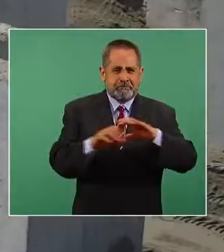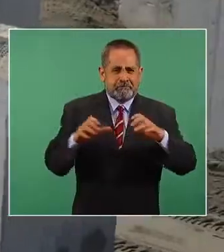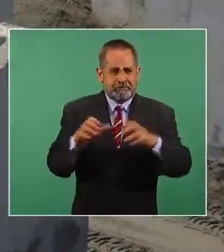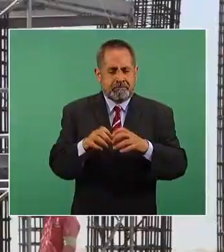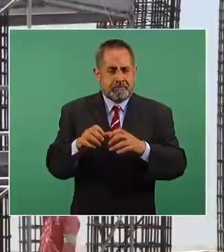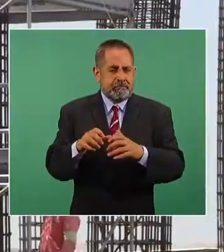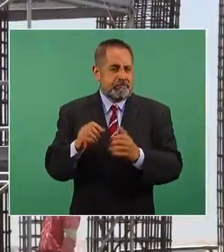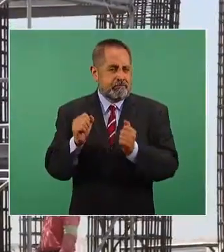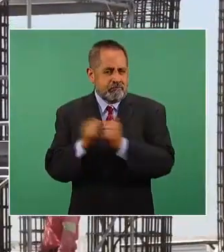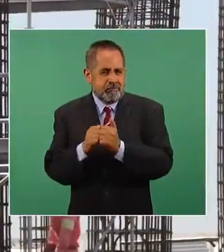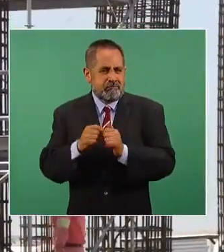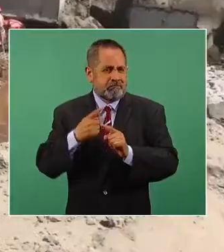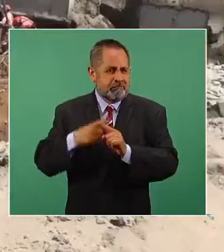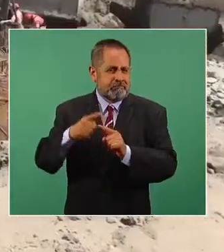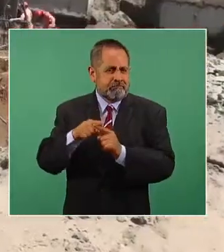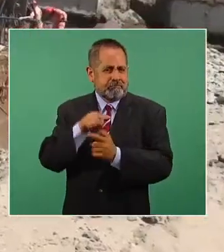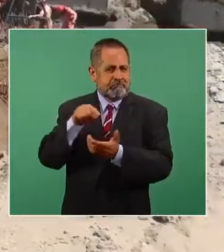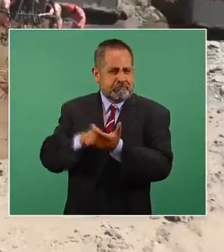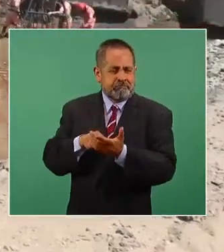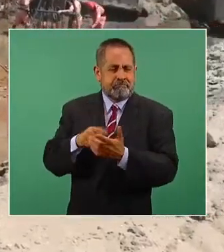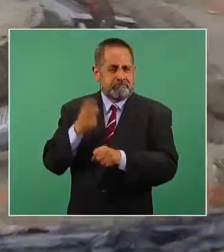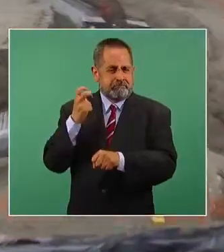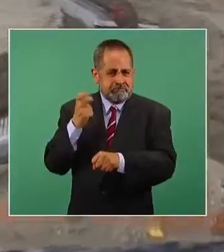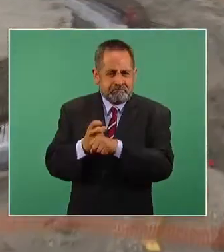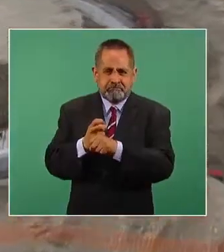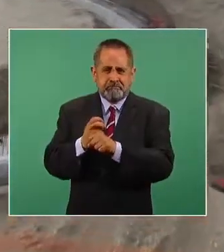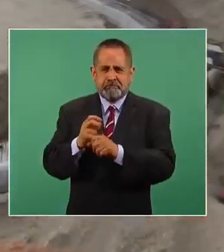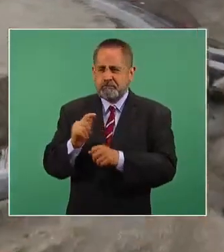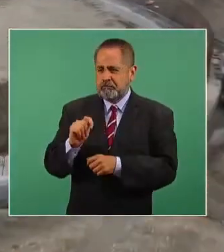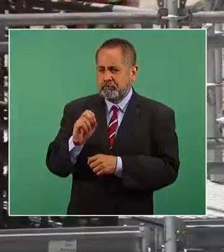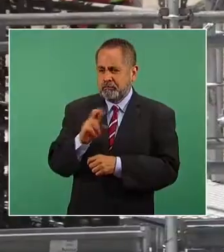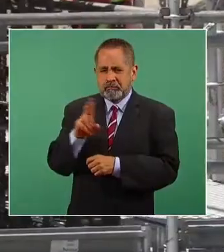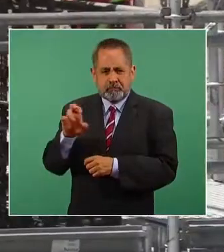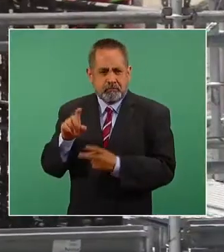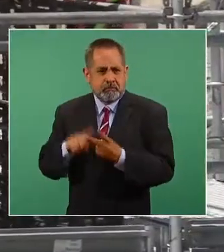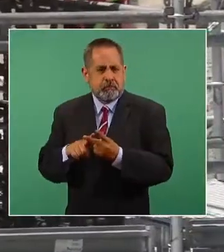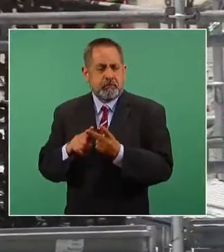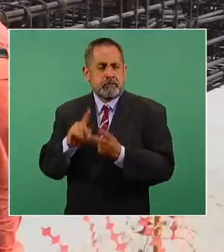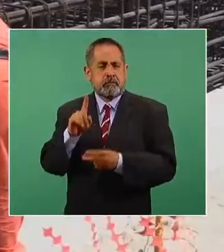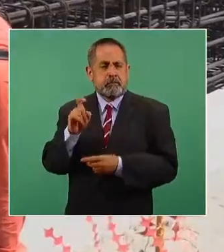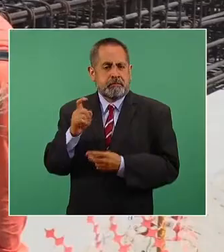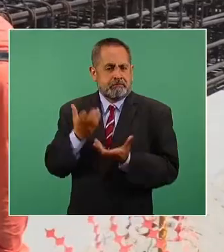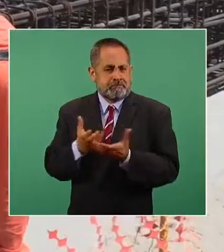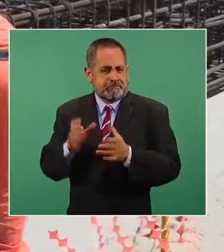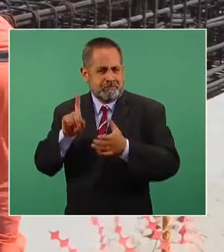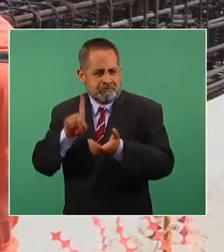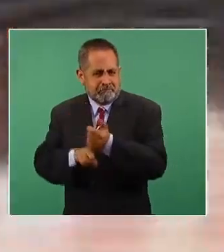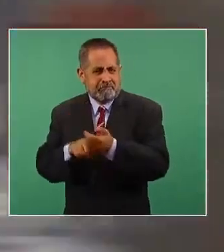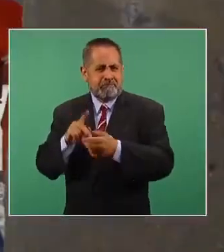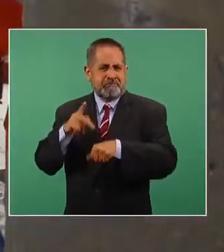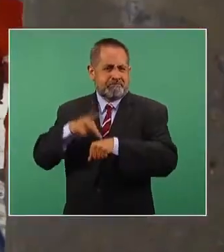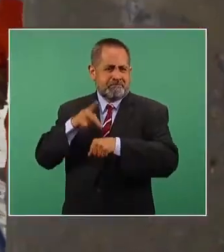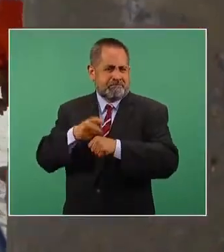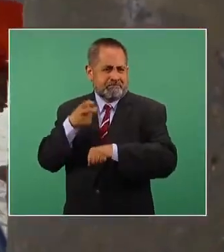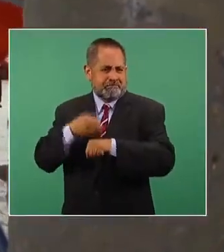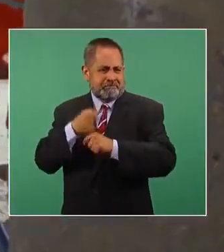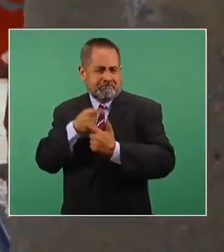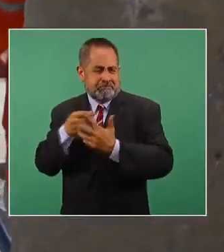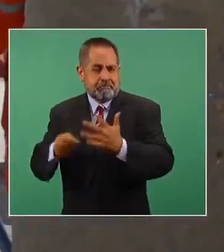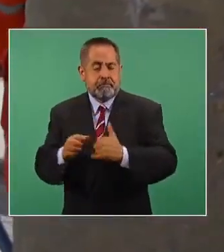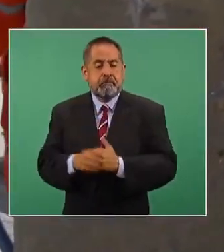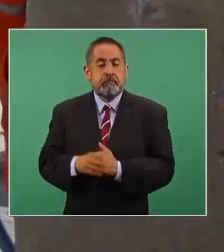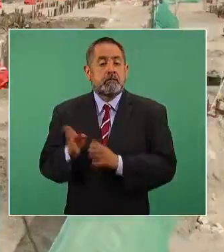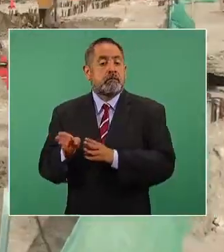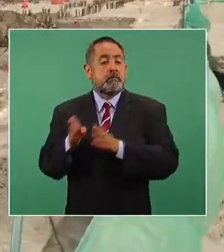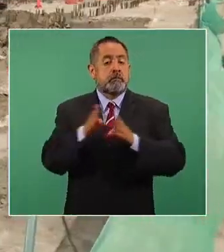racks de tuberías, subestaciones, estructuras, torres y tanques de vacío, tren de desaladora y precolado de marcos. En las plantas químicas,